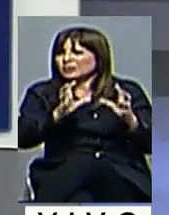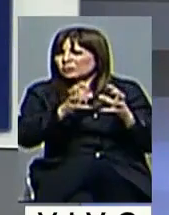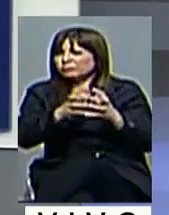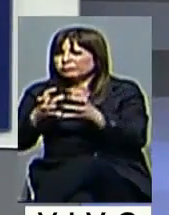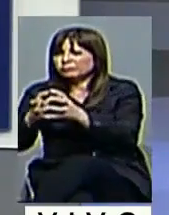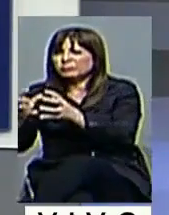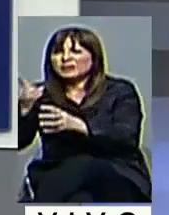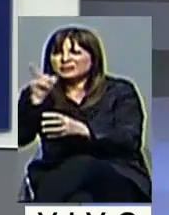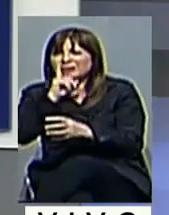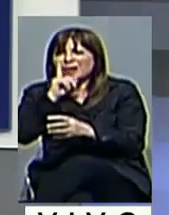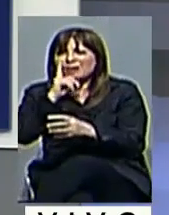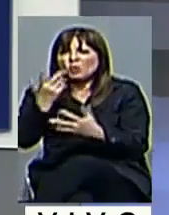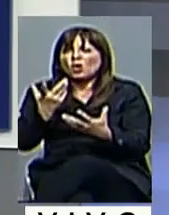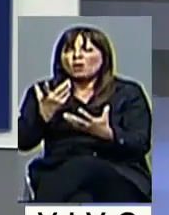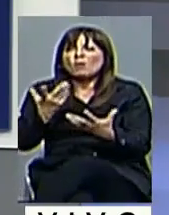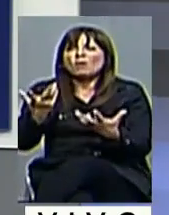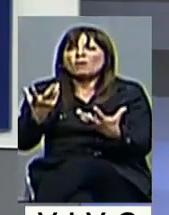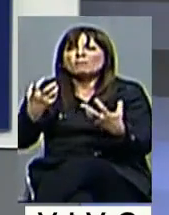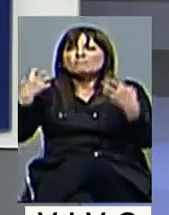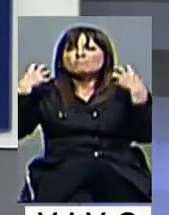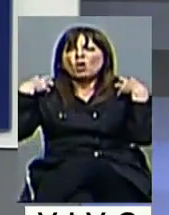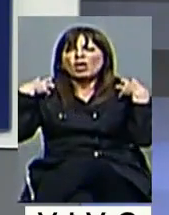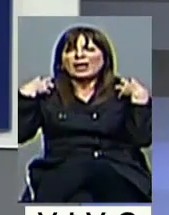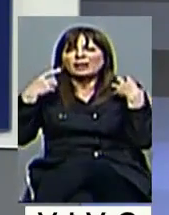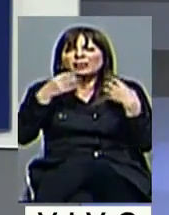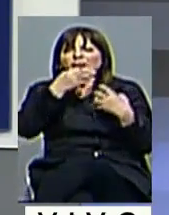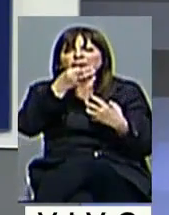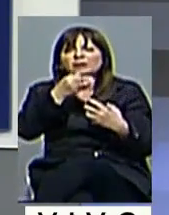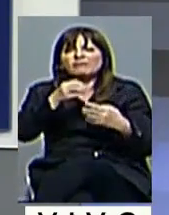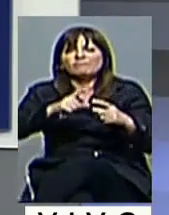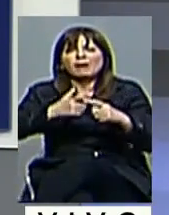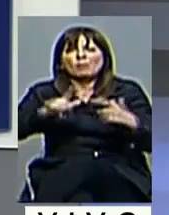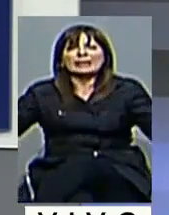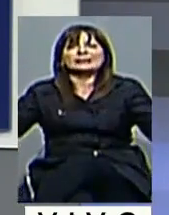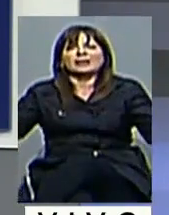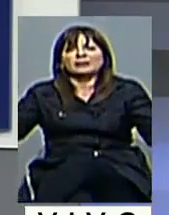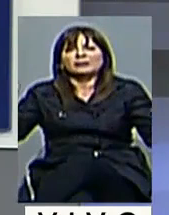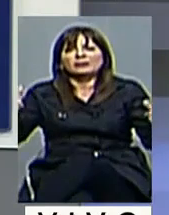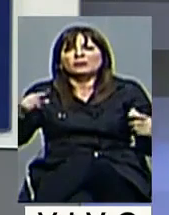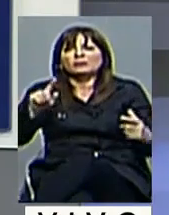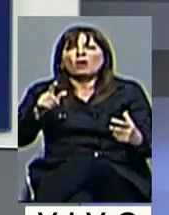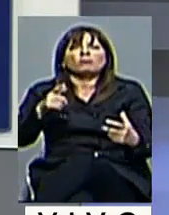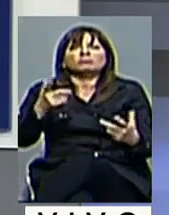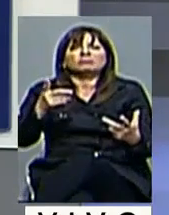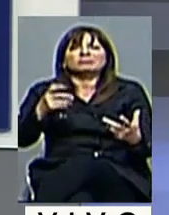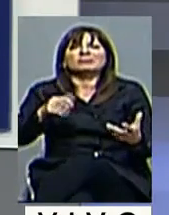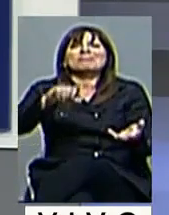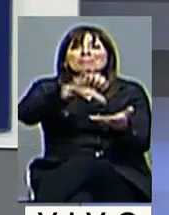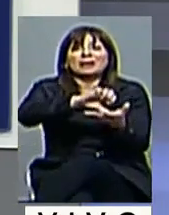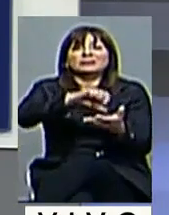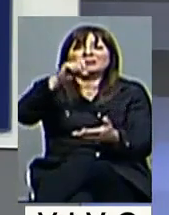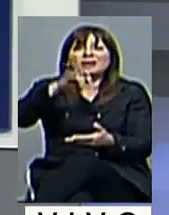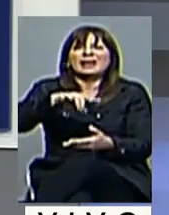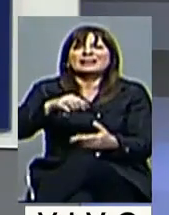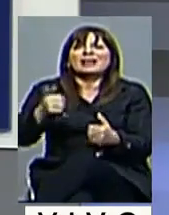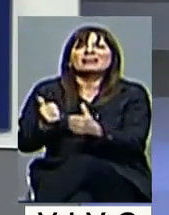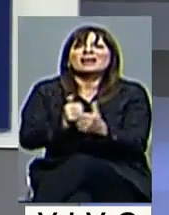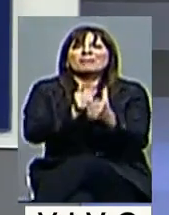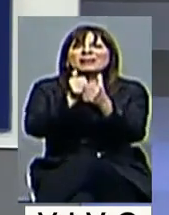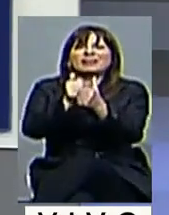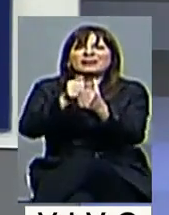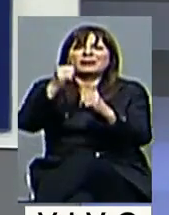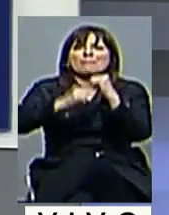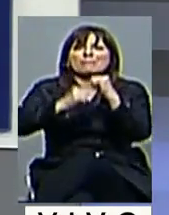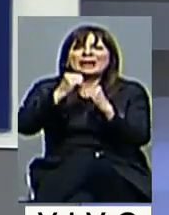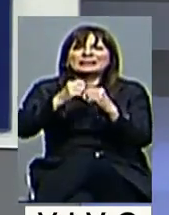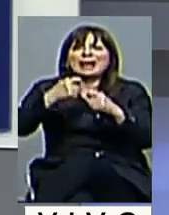mismos tenemos, digamos, la facultad de apretar un botón y decir vamos a crecer, no vamos a crecer, sobre todo en un país que es dependiente de la industria minera como Chile,